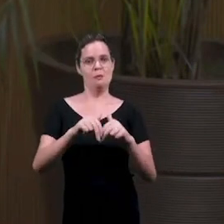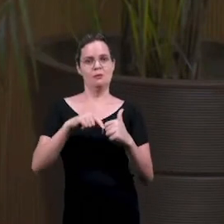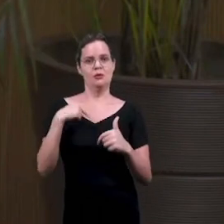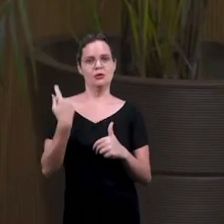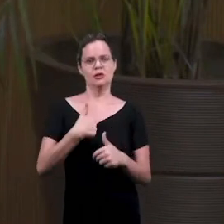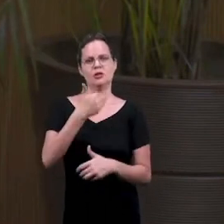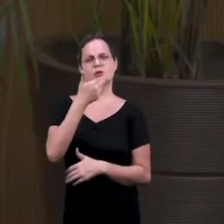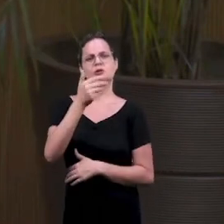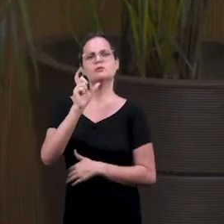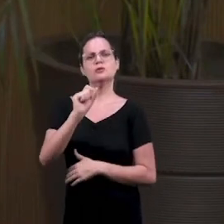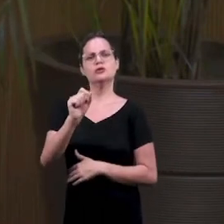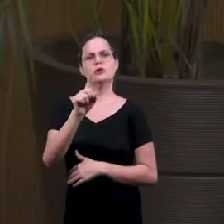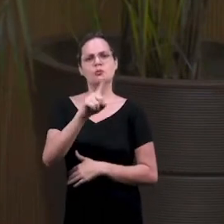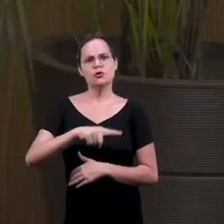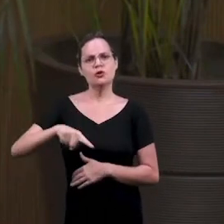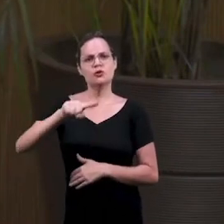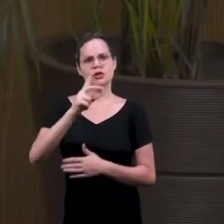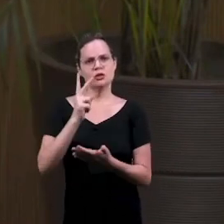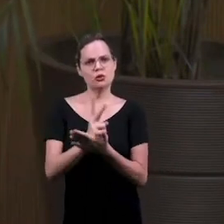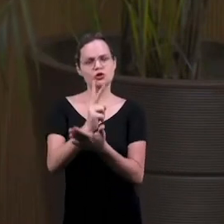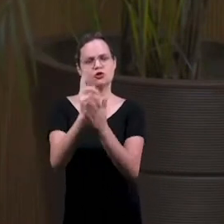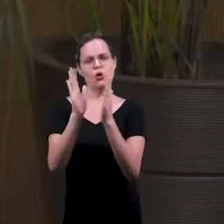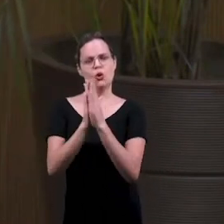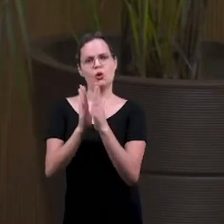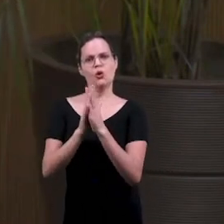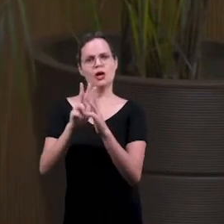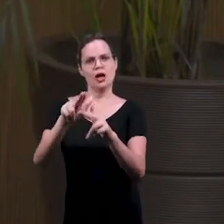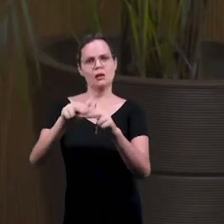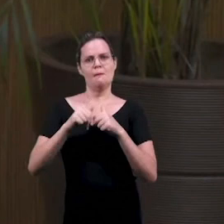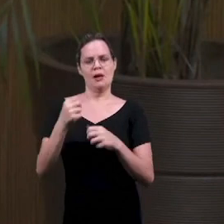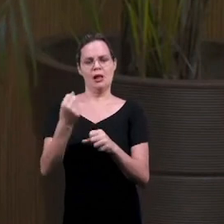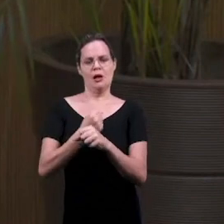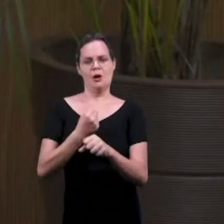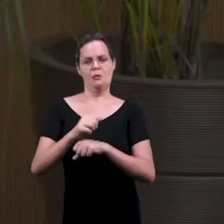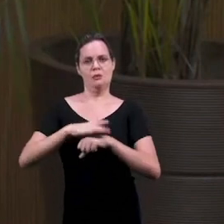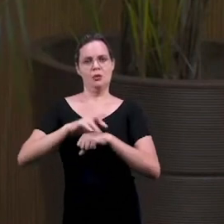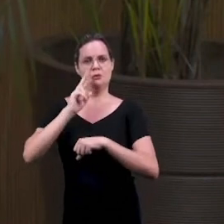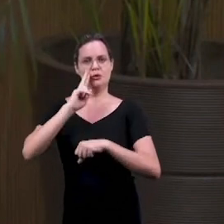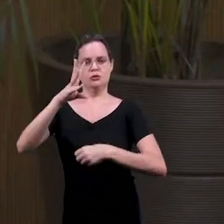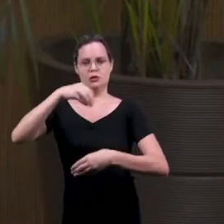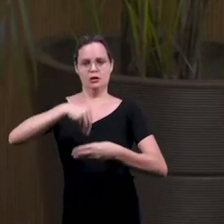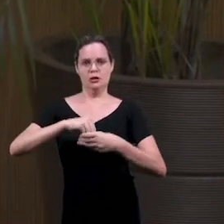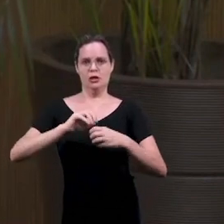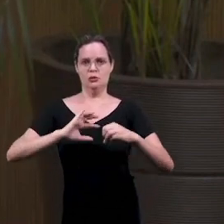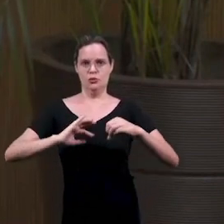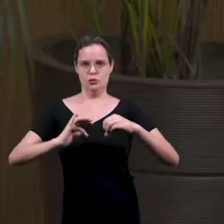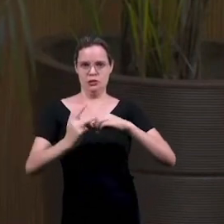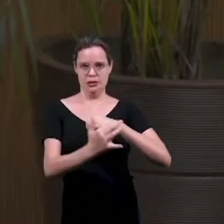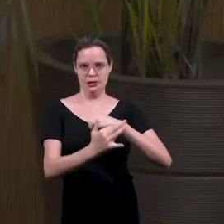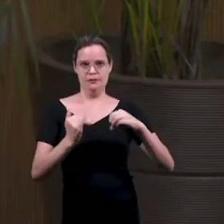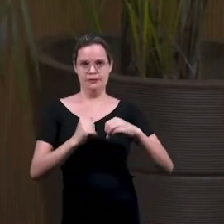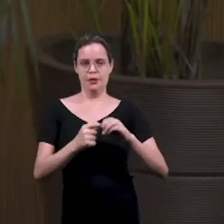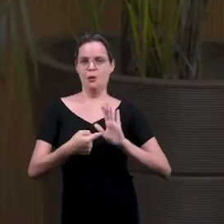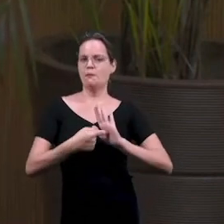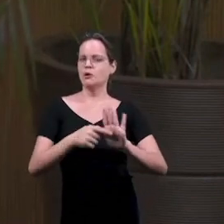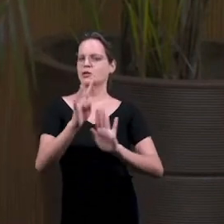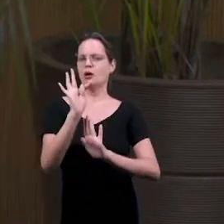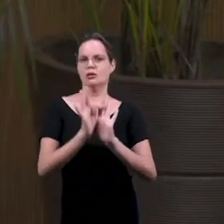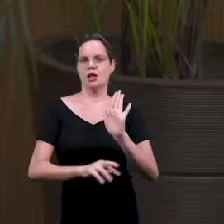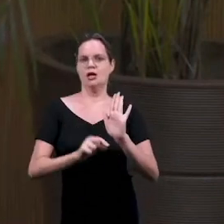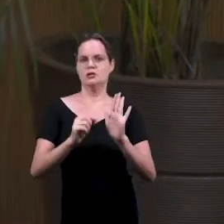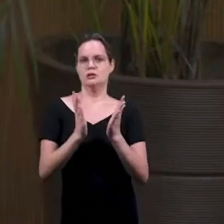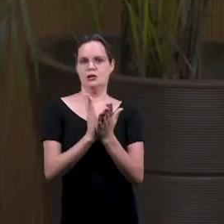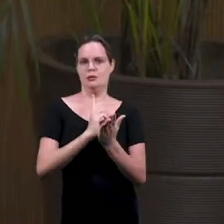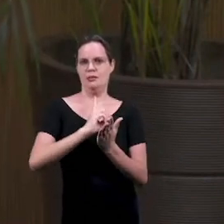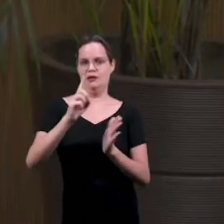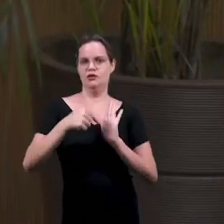crecer por esto. Por eso, mis hermanos, nosotros pedimos aquí que continúen orando. La obra del Señor no se detiene. Queremos dejar un